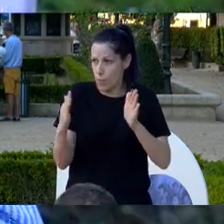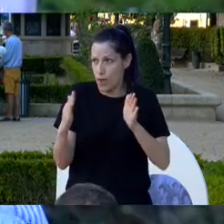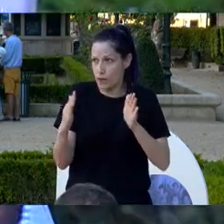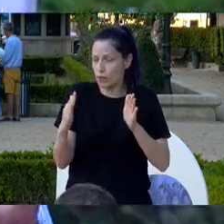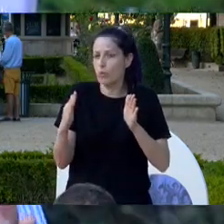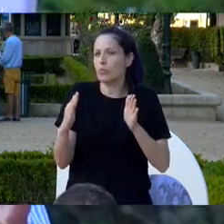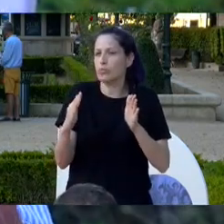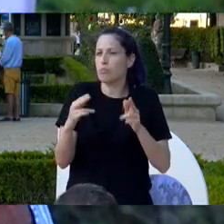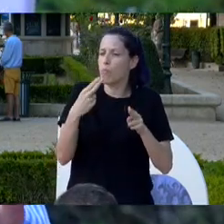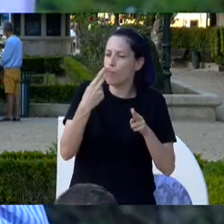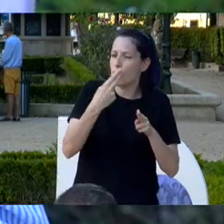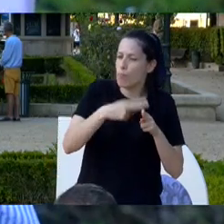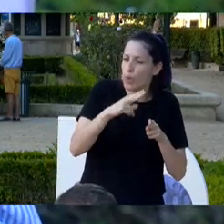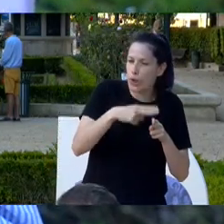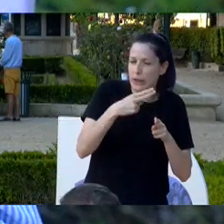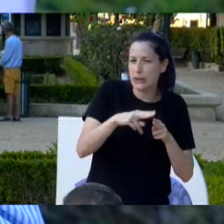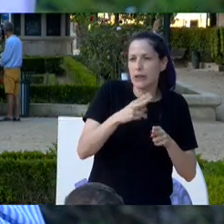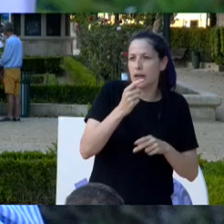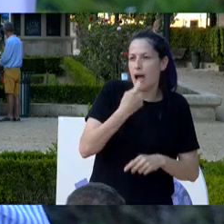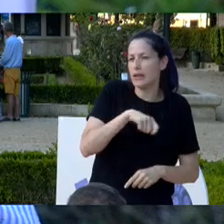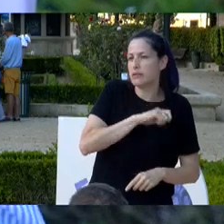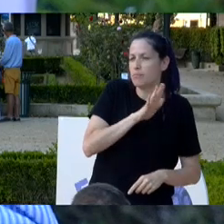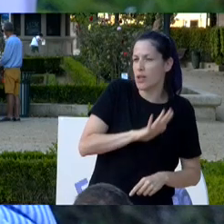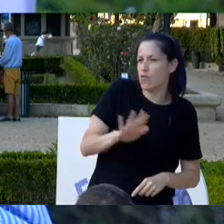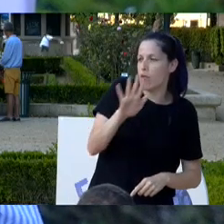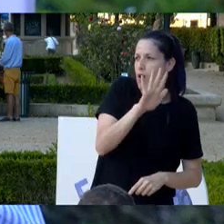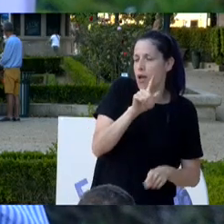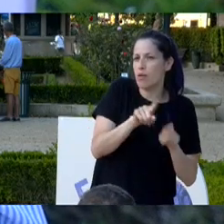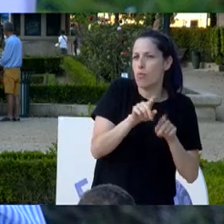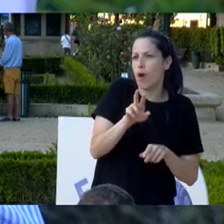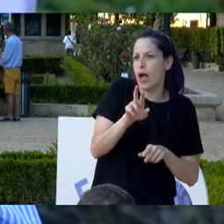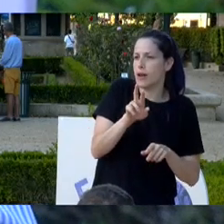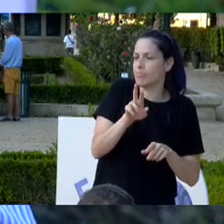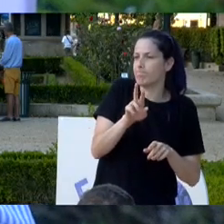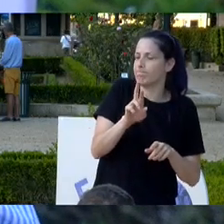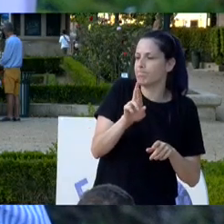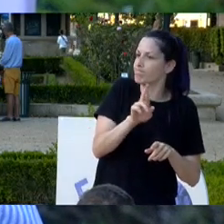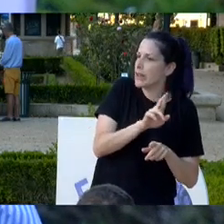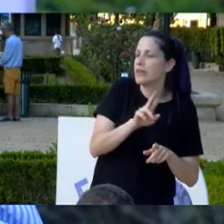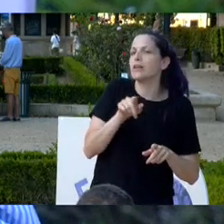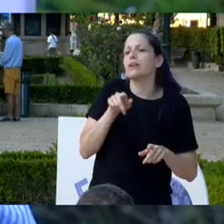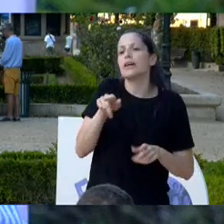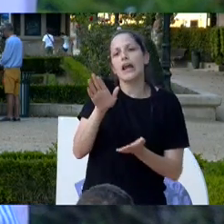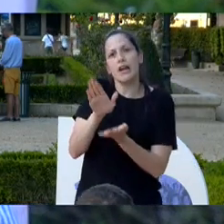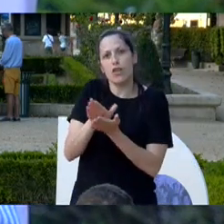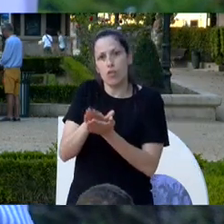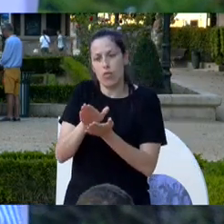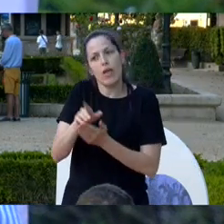a aquela política española de rexeneración, en Redondela hai un movemento forte de